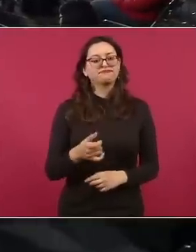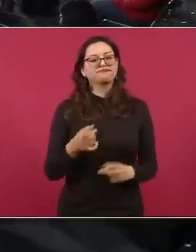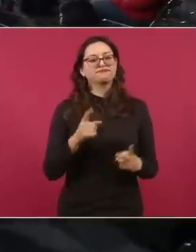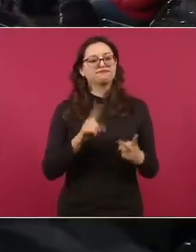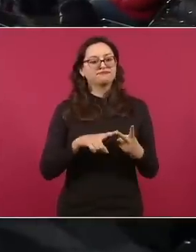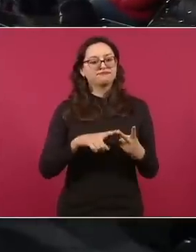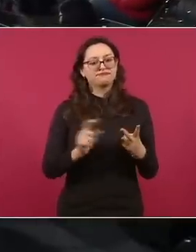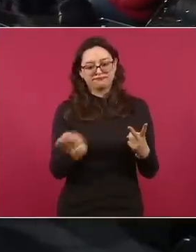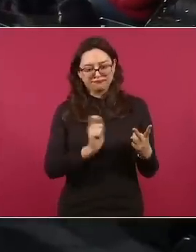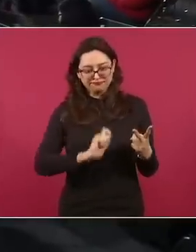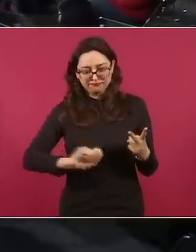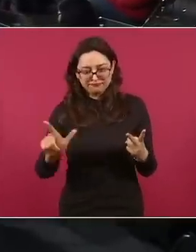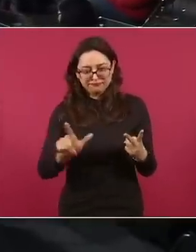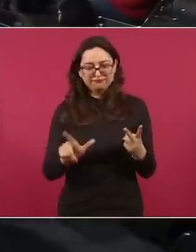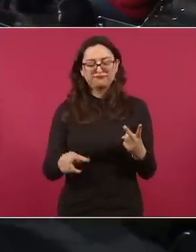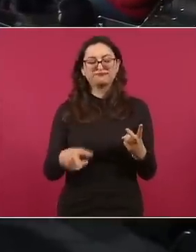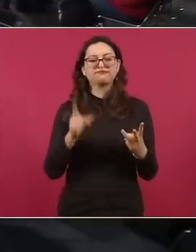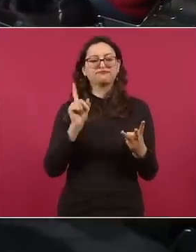profesionales,